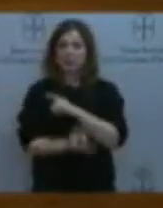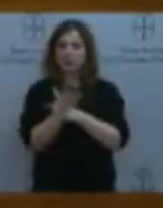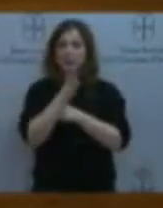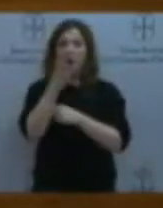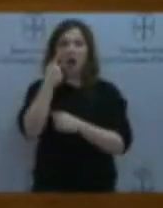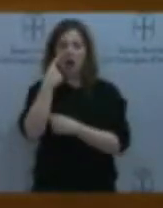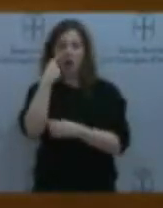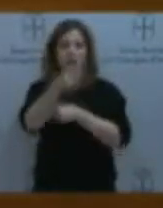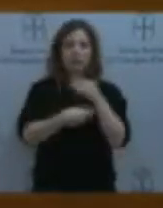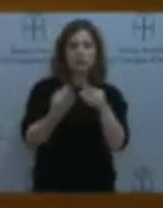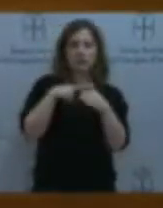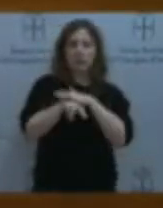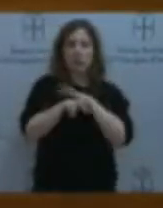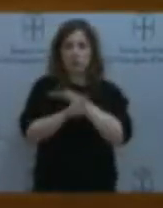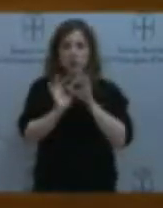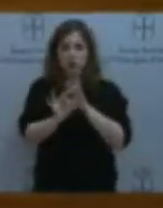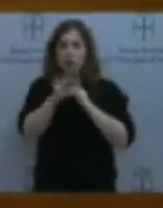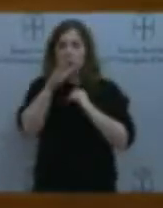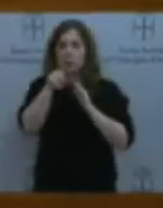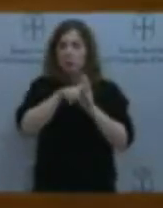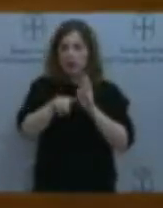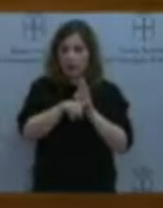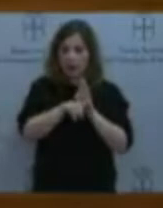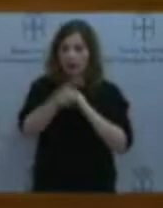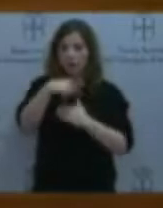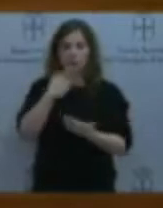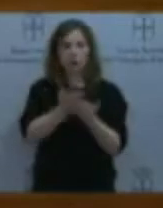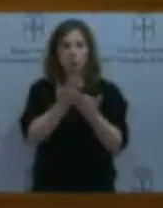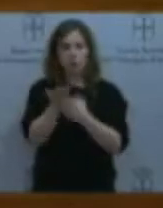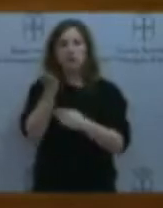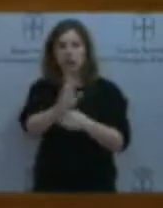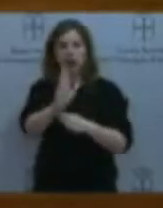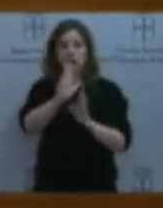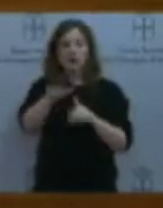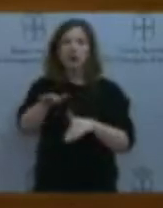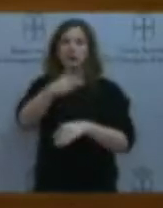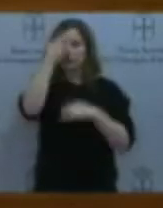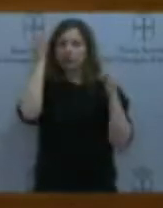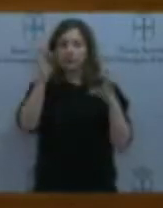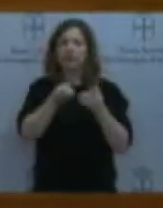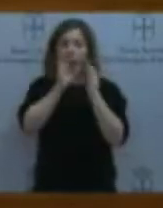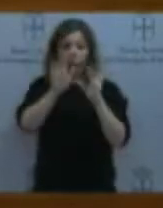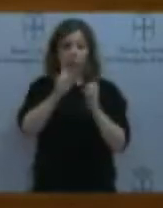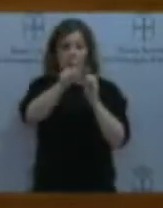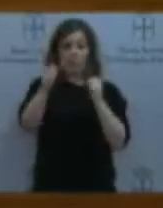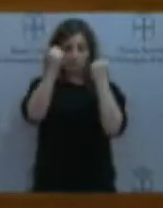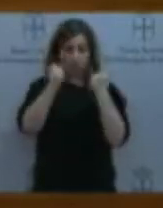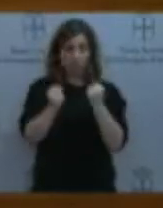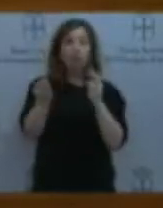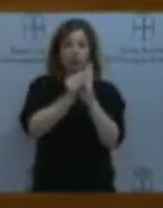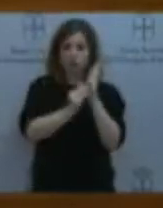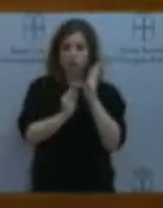con esos recursos. Una de las medidas que nosotros proponíamos y que afortunadamente aparece en el informe de los expertos es que hacen